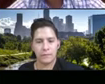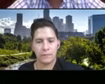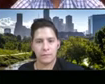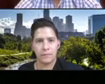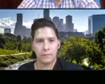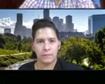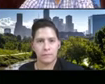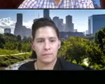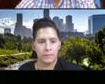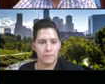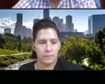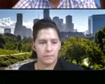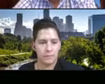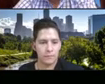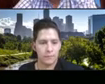Perdón.